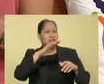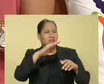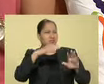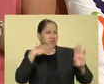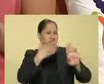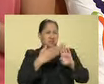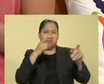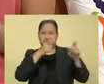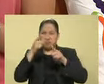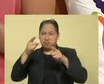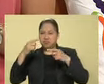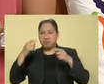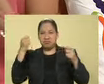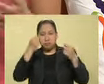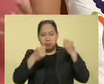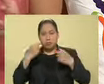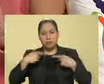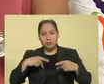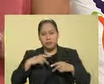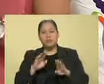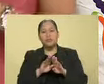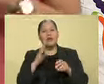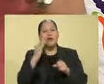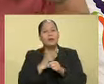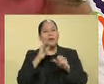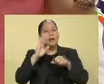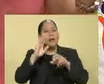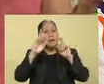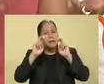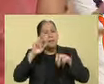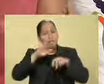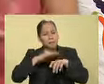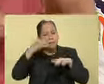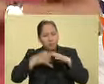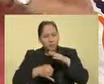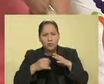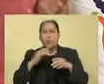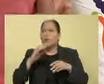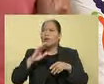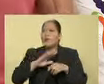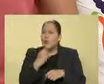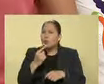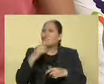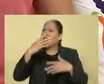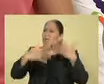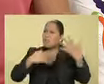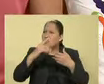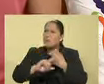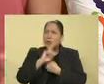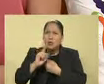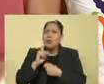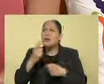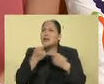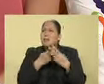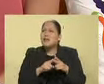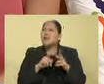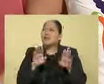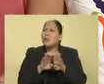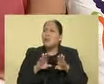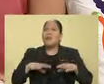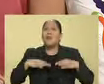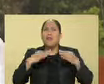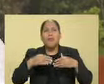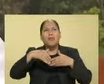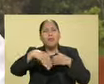haya más profundización acerca de este tema, pues nos vas a hablar de cómo es que se causa y por qué existe la violencia social, ¿no? Exactísimamente, pues